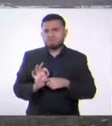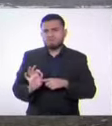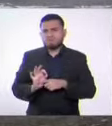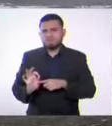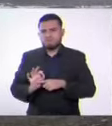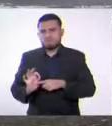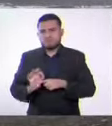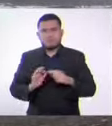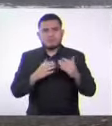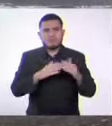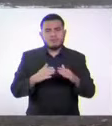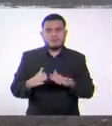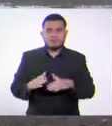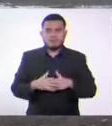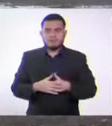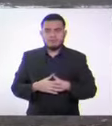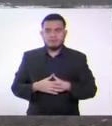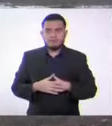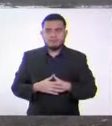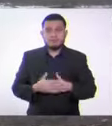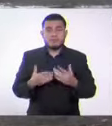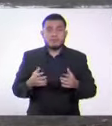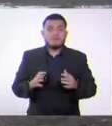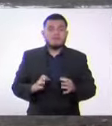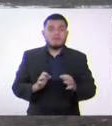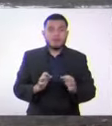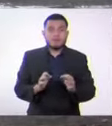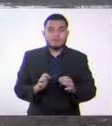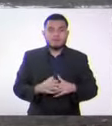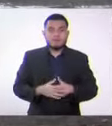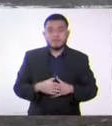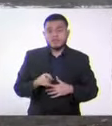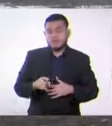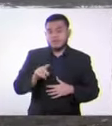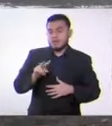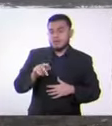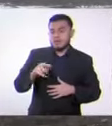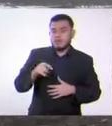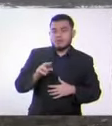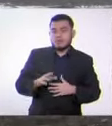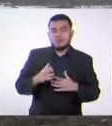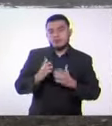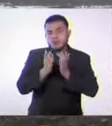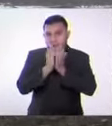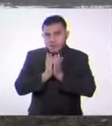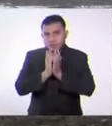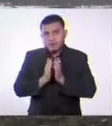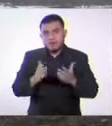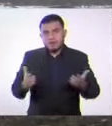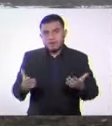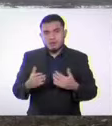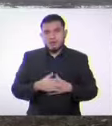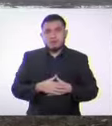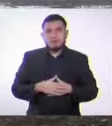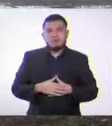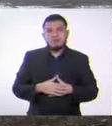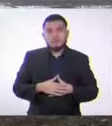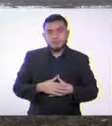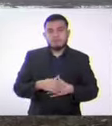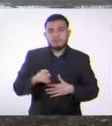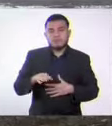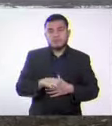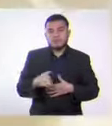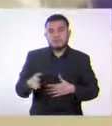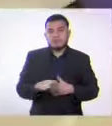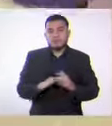funciones distintas. De tal modo, el vapor de agua es o ha sido utilizado para